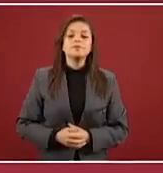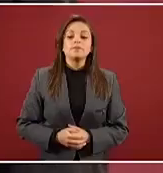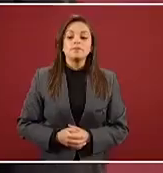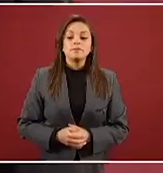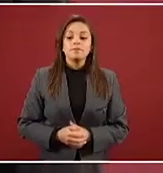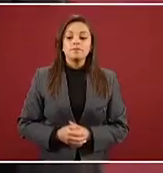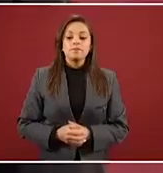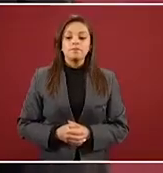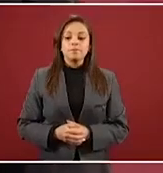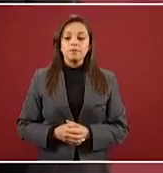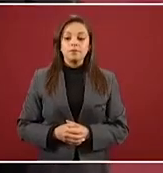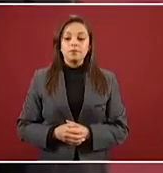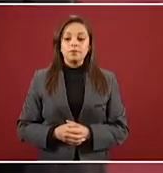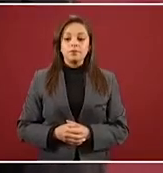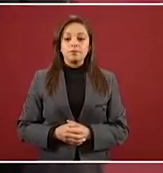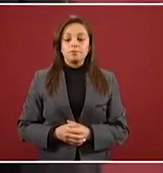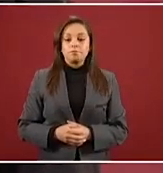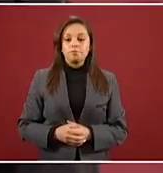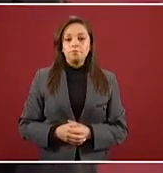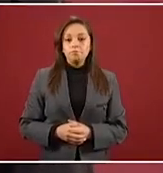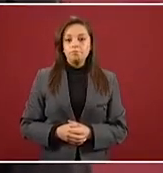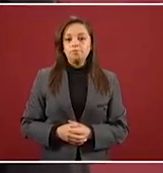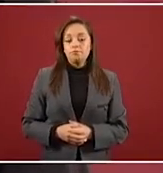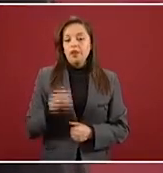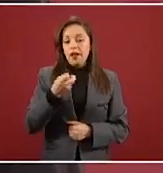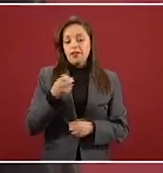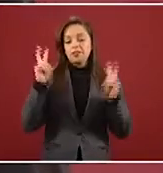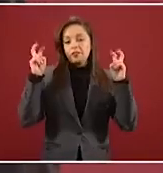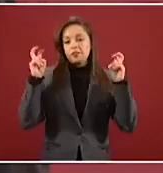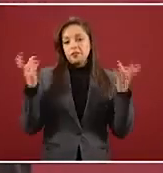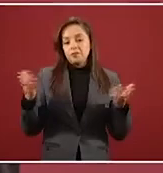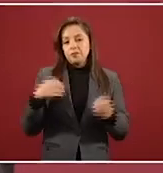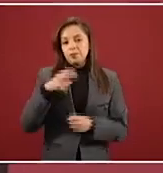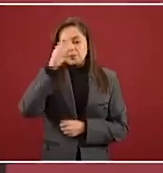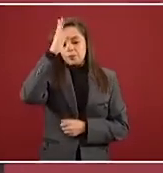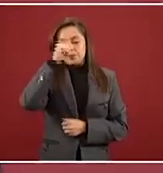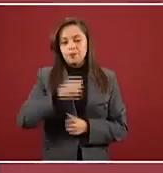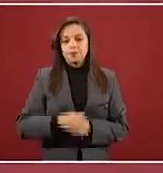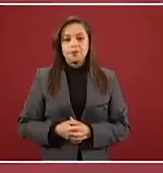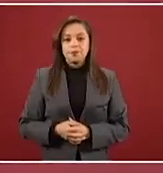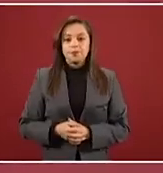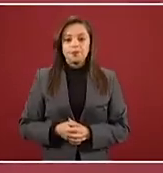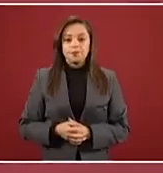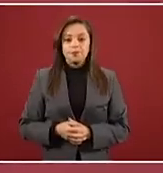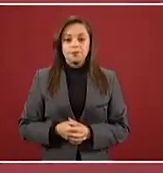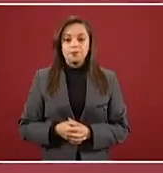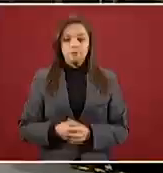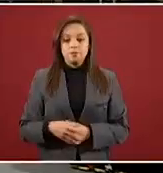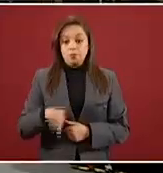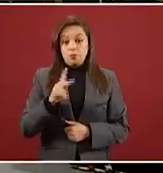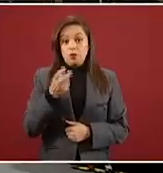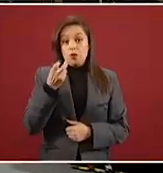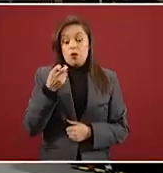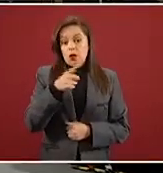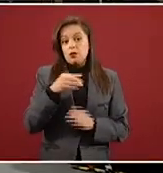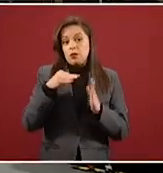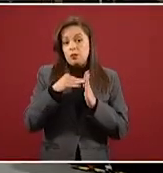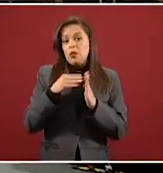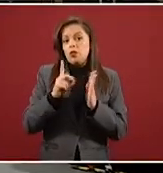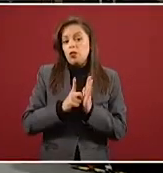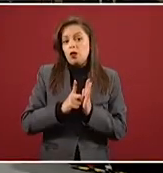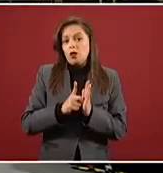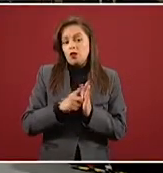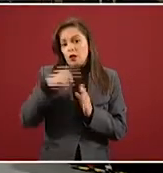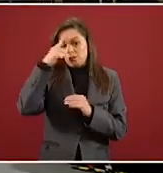en estos asuntos. Okay. Pero ese es el mecanismo, eso es lo que estoy